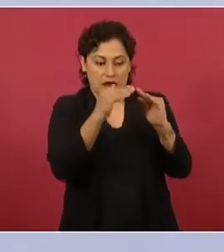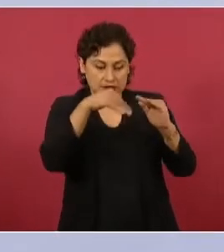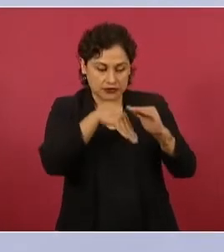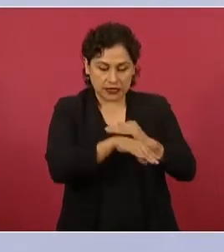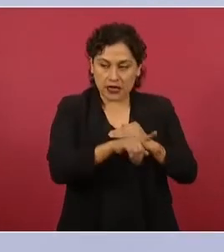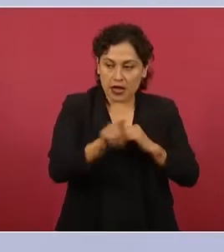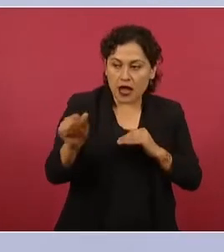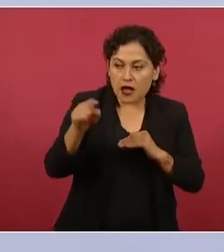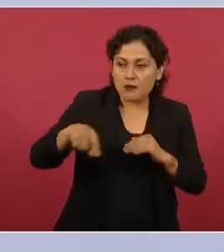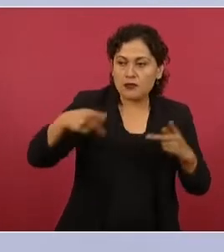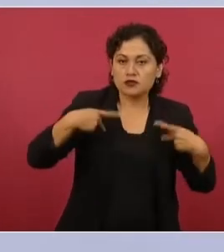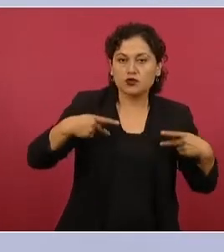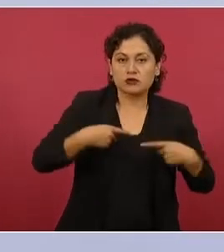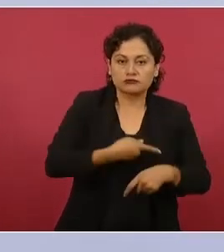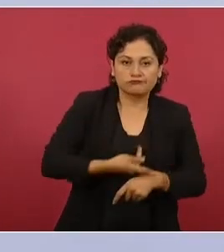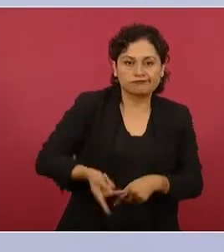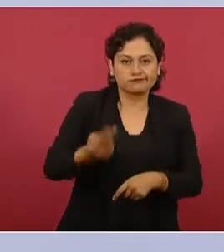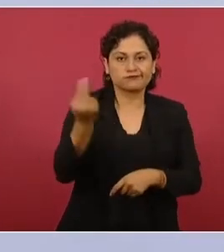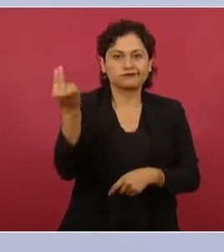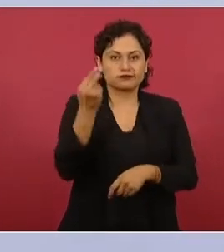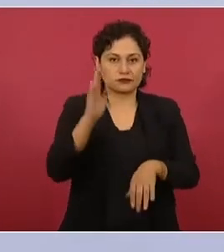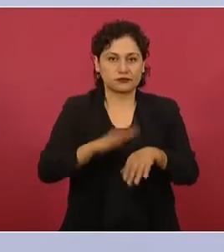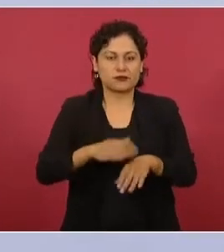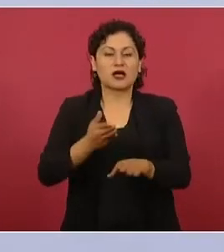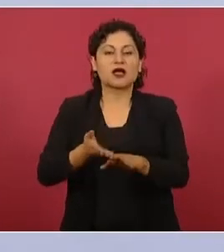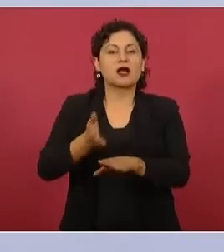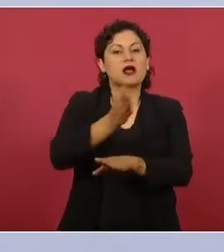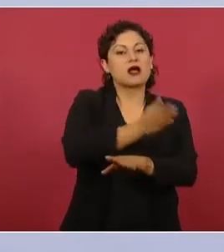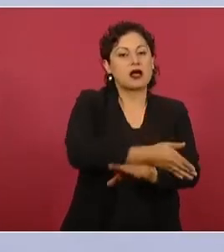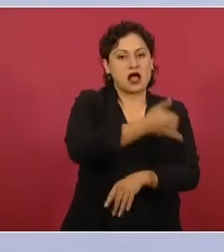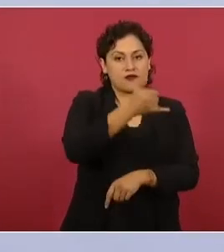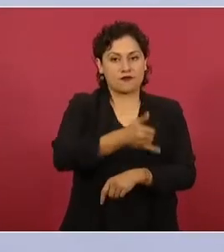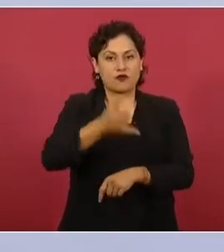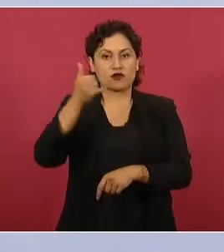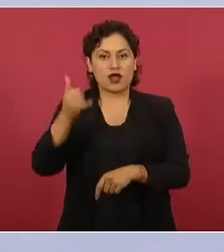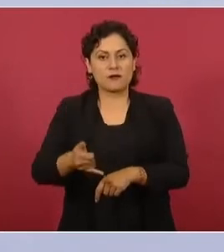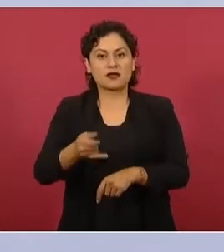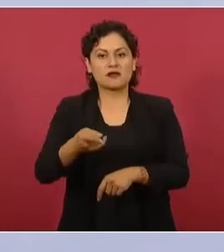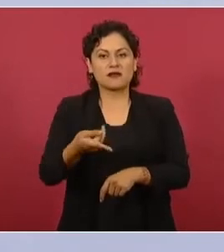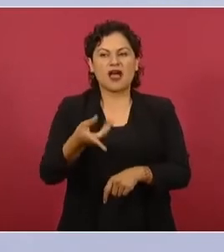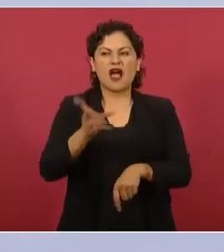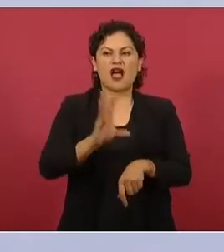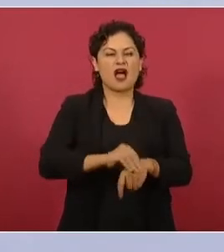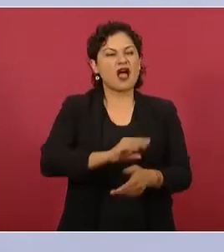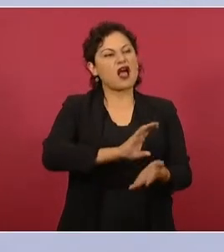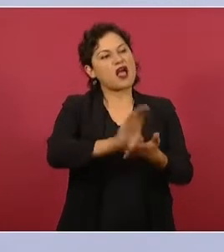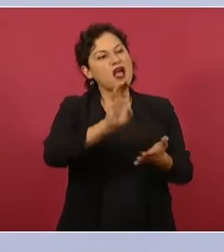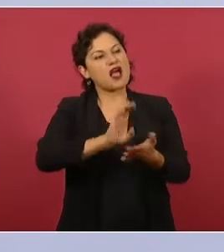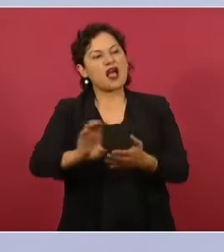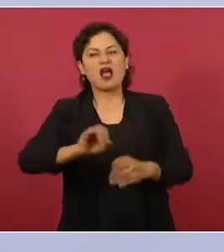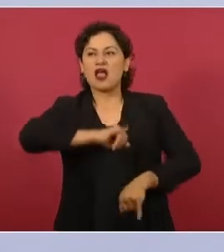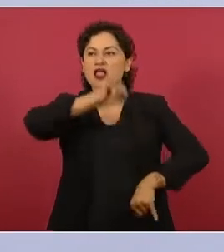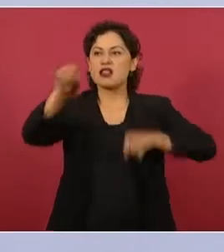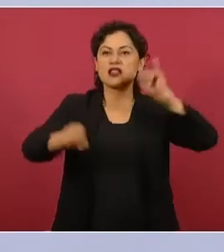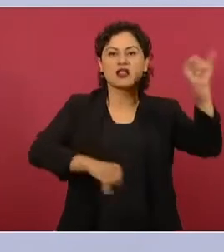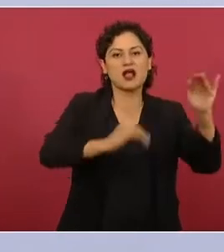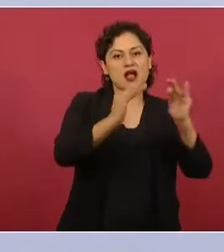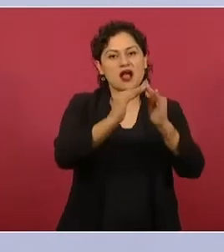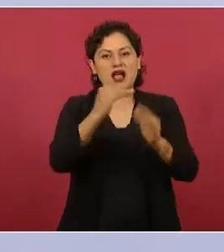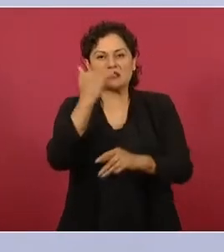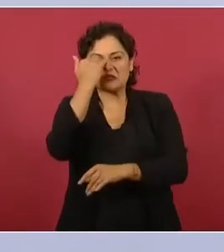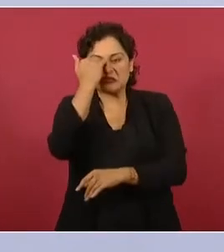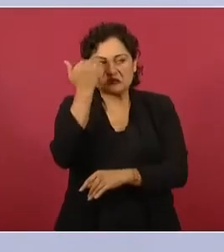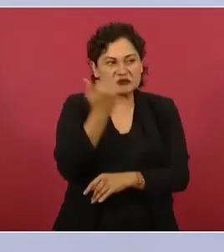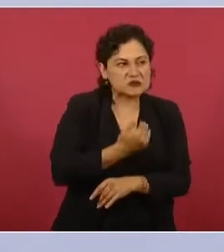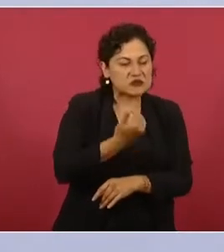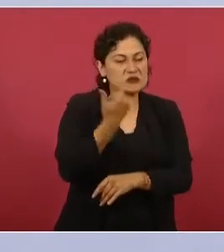necesitan. En el pasado, el Infonavit permitió financiamiento a viviendas de mala calidad, lejos de las ciudades, sin servicios y que no les